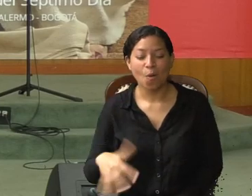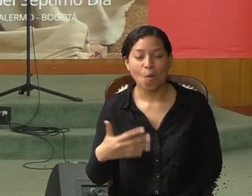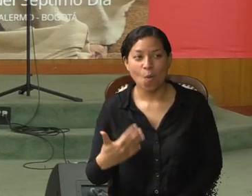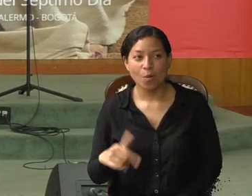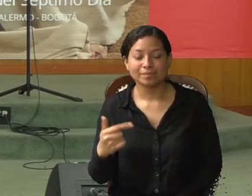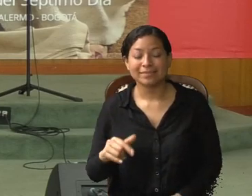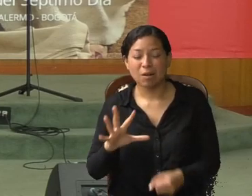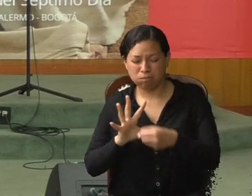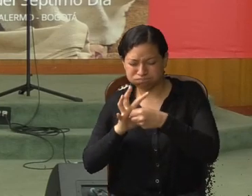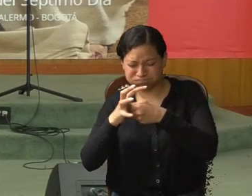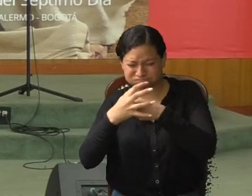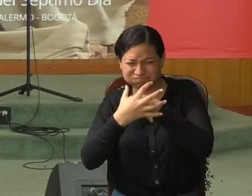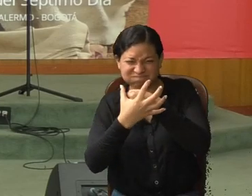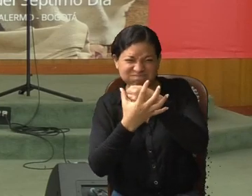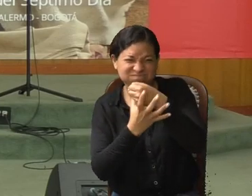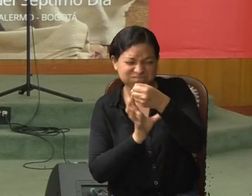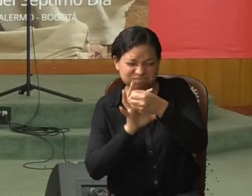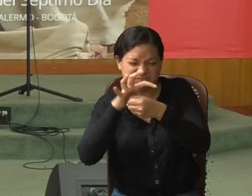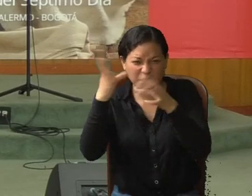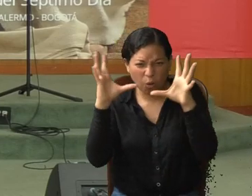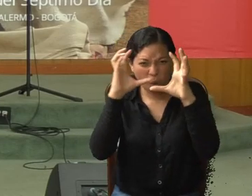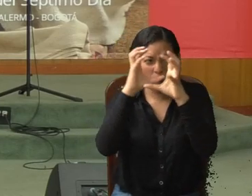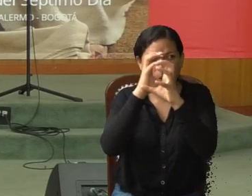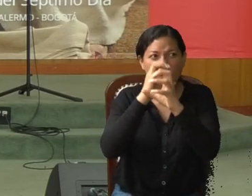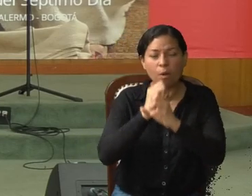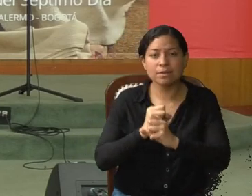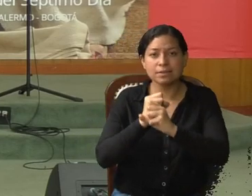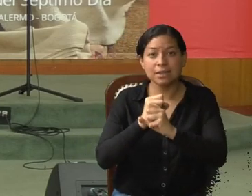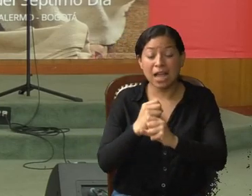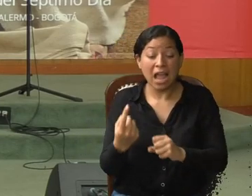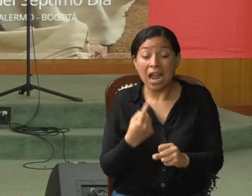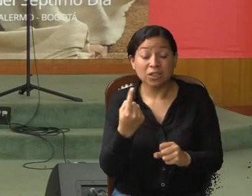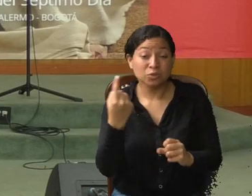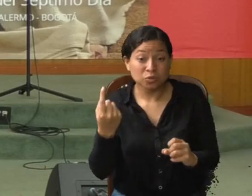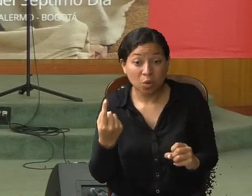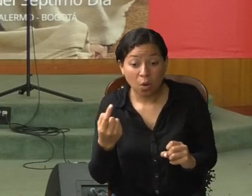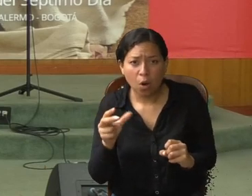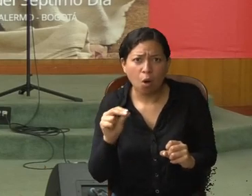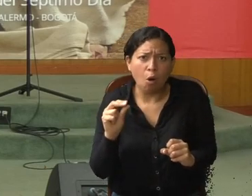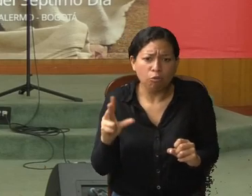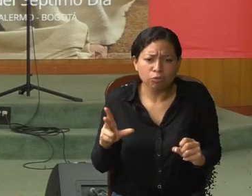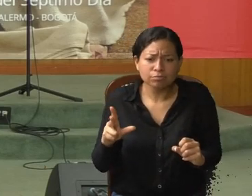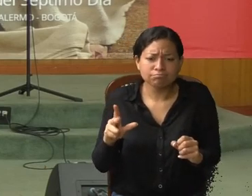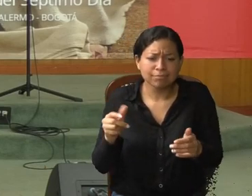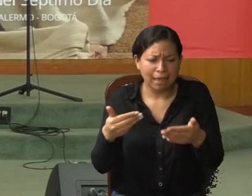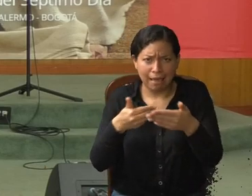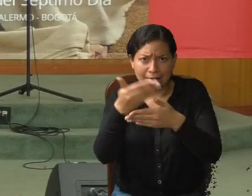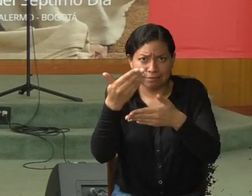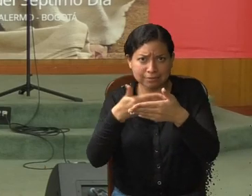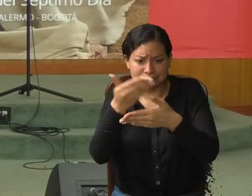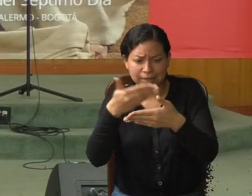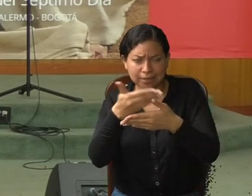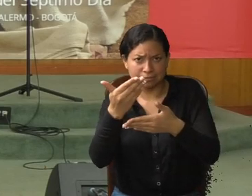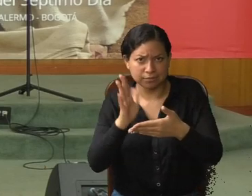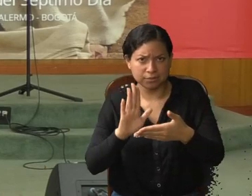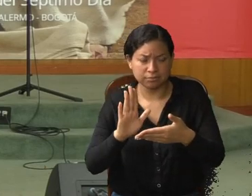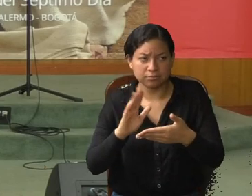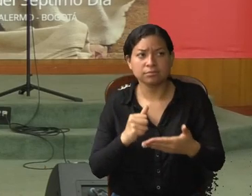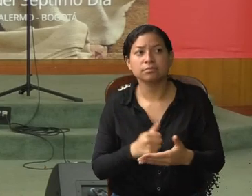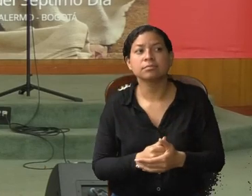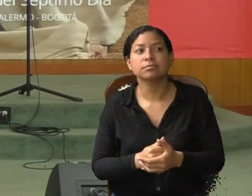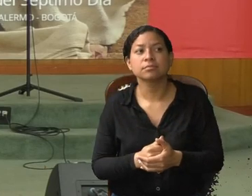de las tinieblas, es una situación que no solamente se presenta en el relato del Génesis, es una situación que se